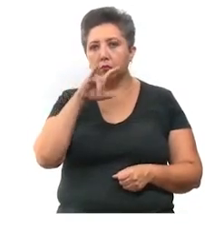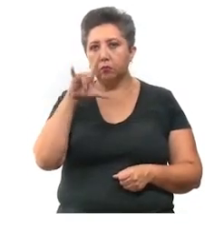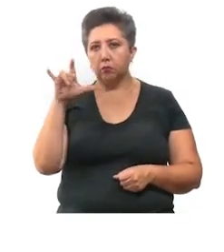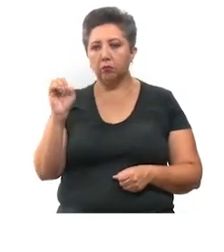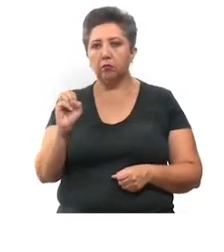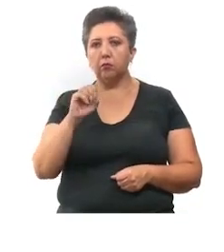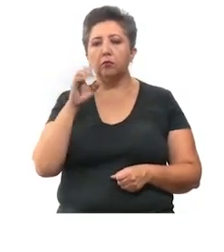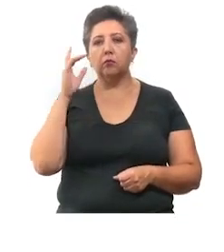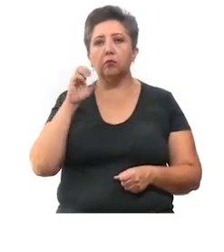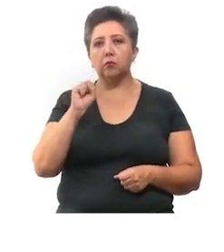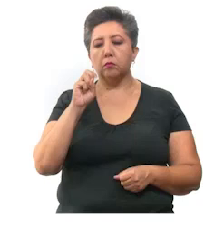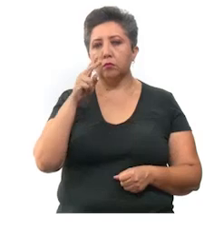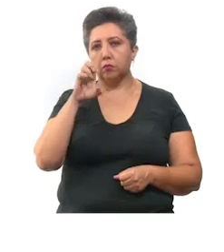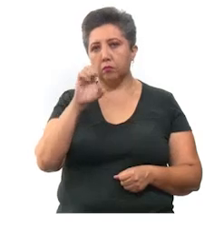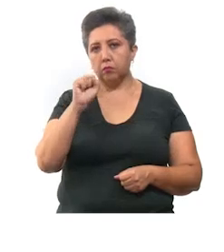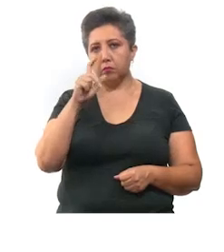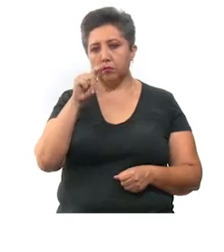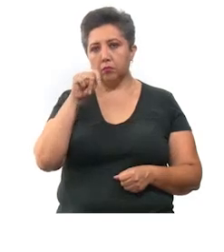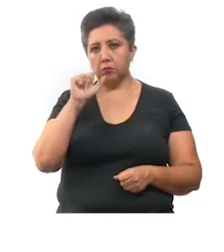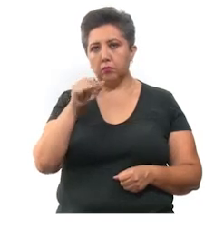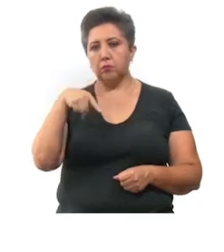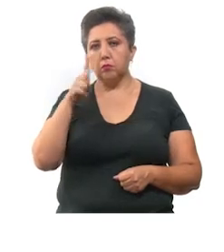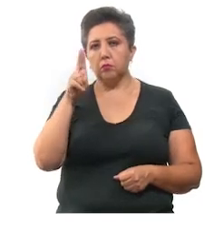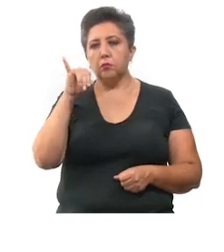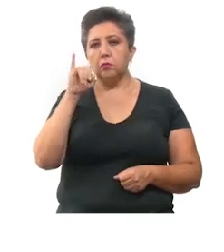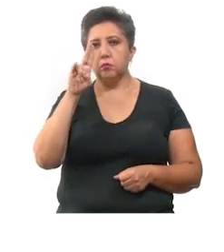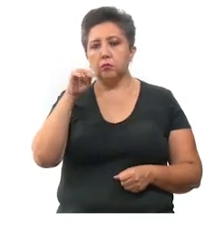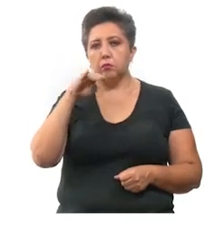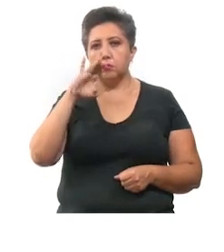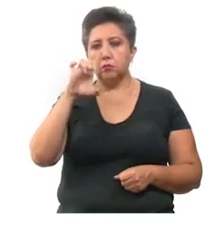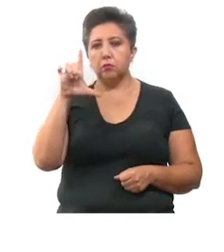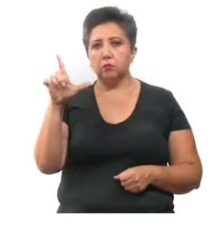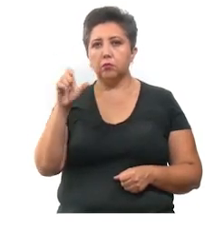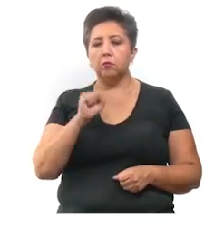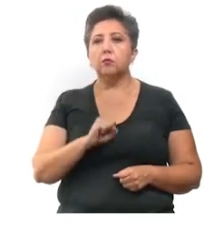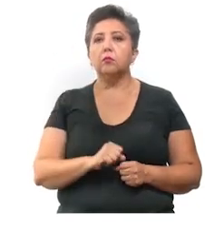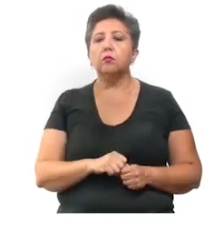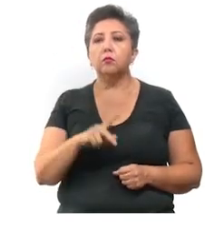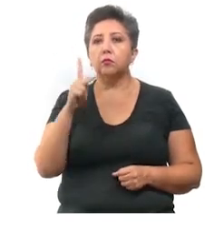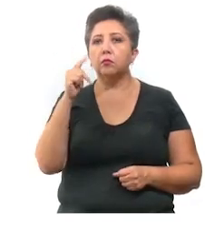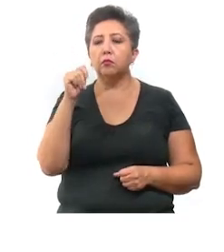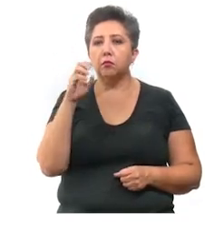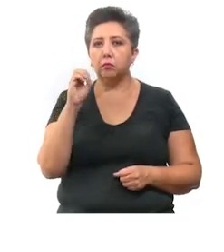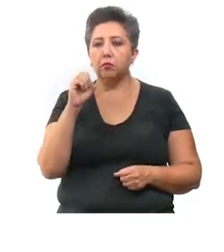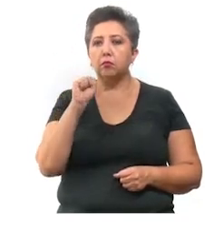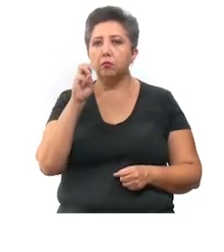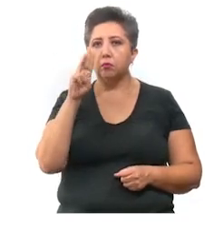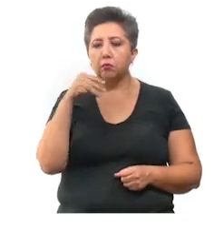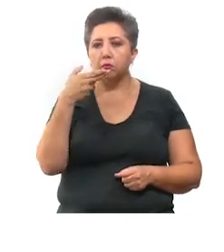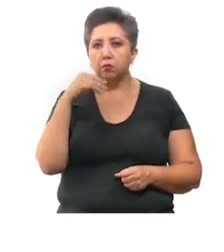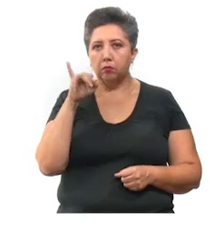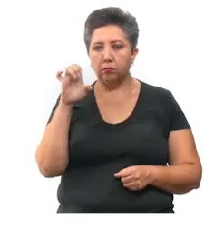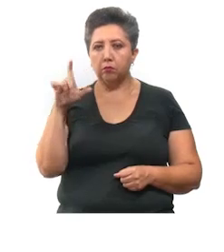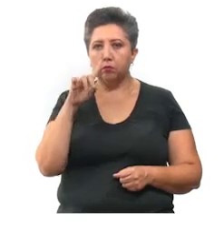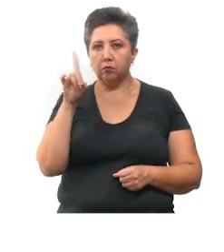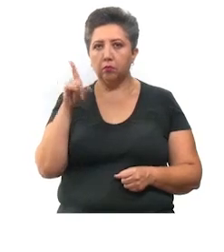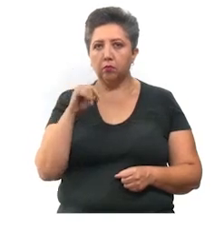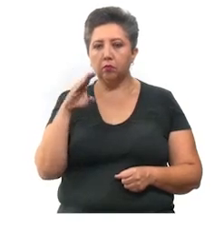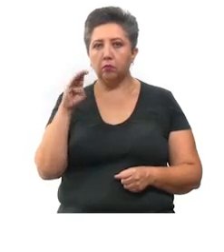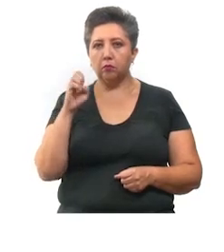Chancom, Soncahuich, Espita, Jomún, Quinchil, Copomá, Muxupip, Peto, Samajil, Temozón, Tetis y